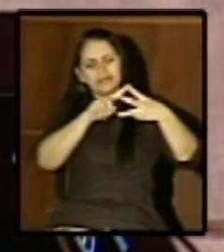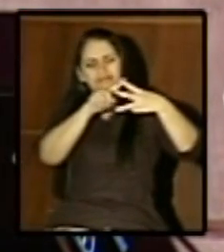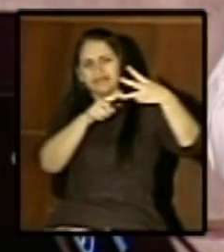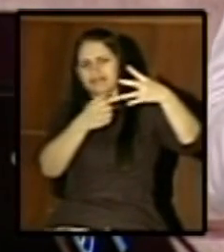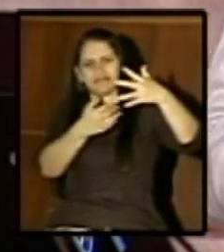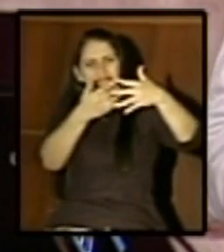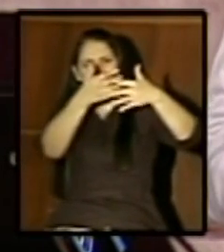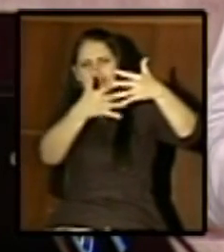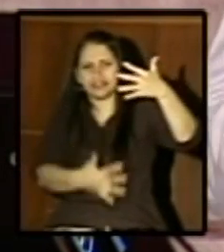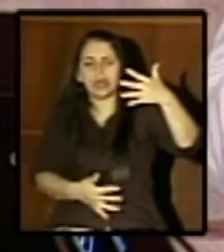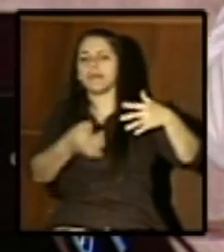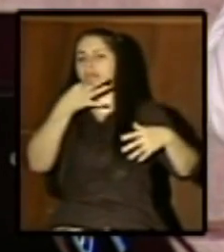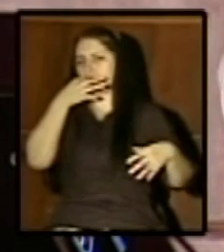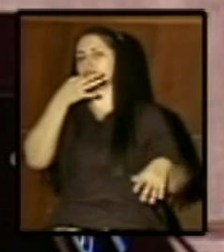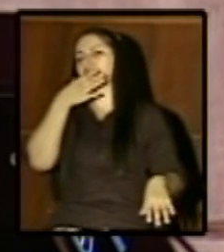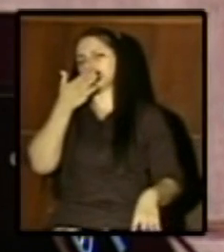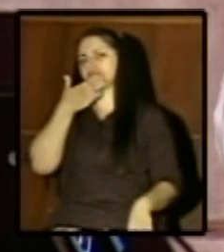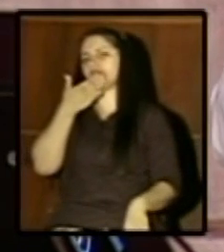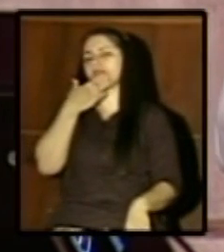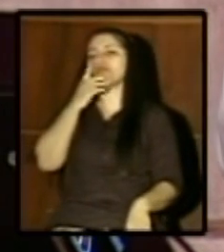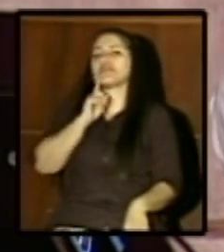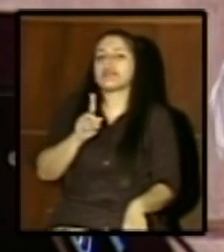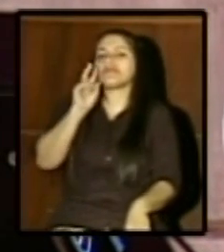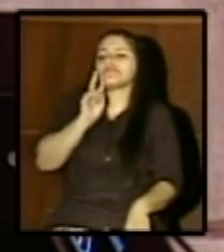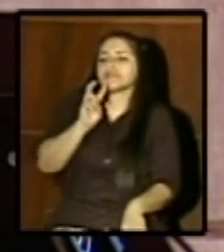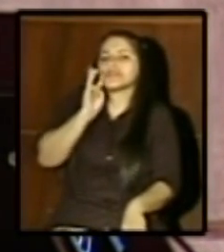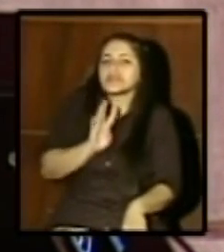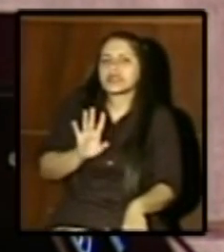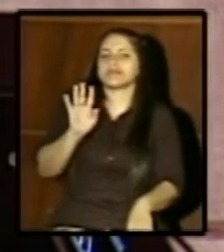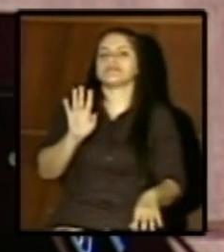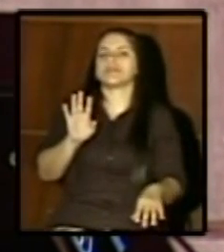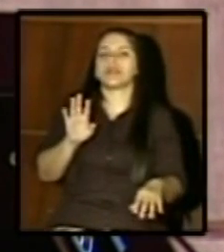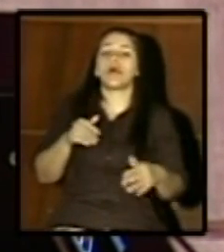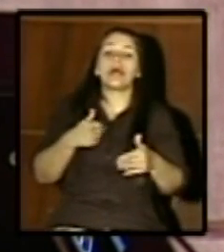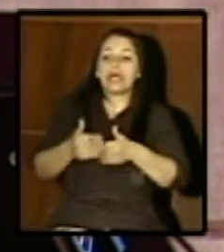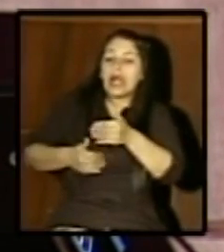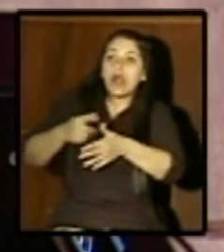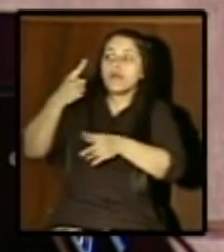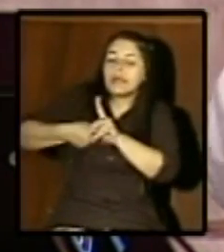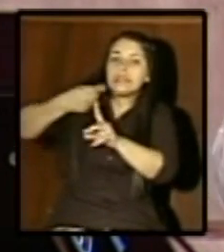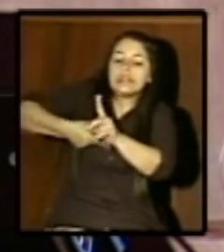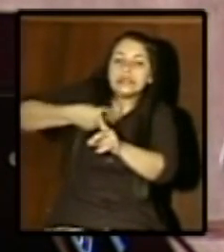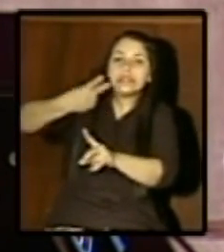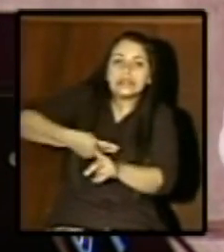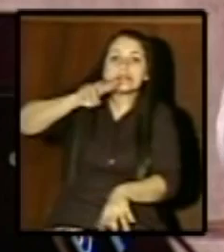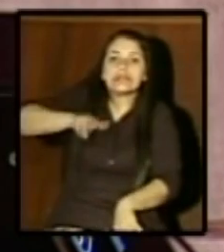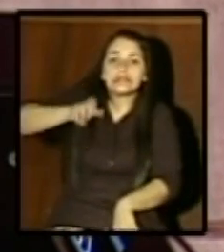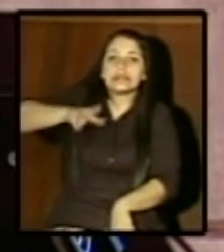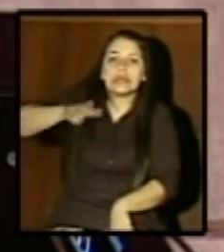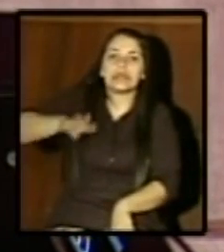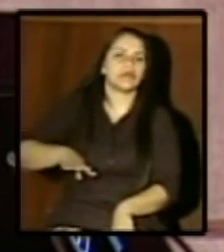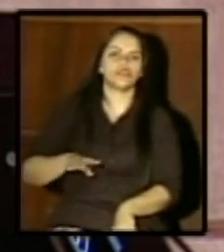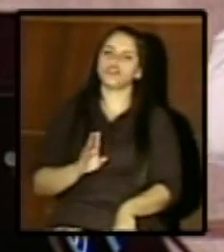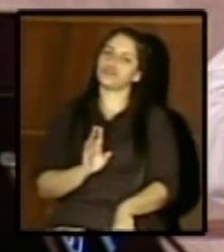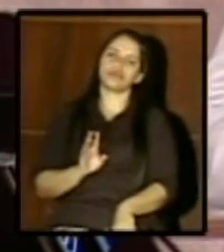conocemos, que se pueden tomar, pero digamos lo que en ciclos cortos, lo que son el ibuprofeno, naproxeno,